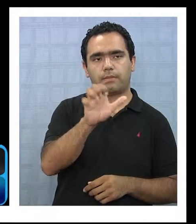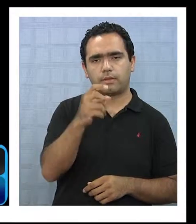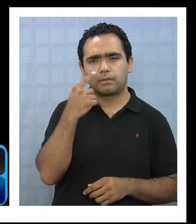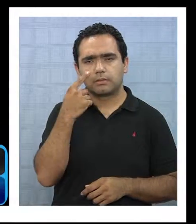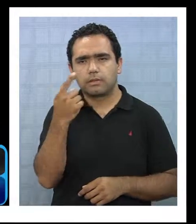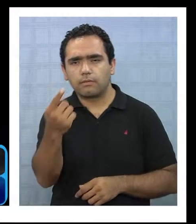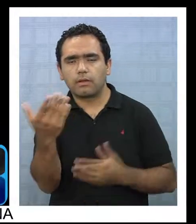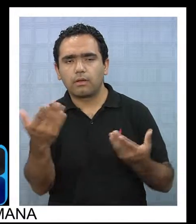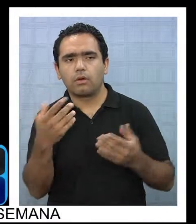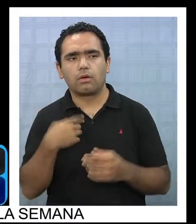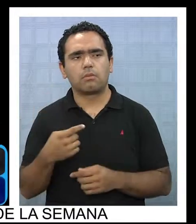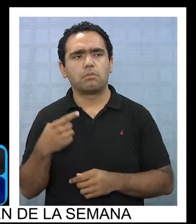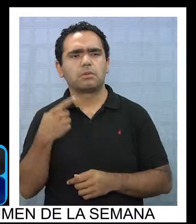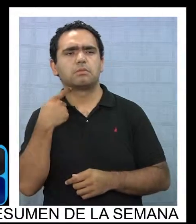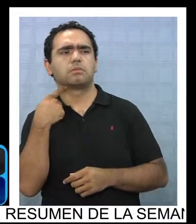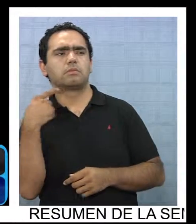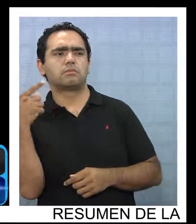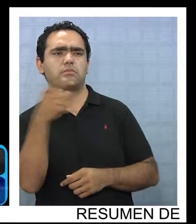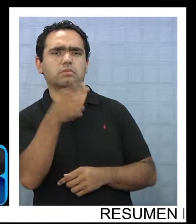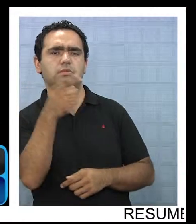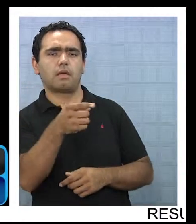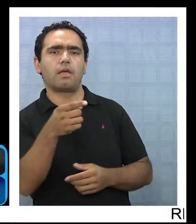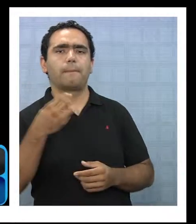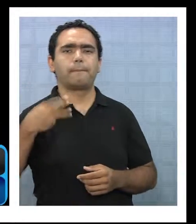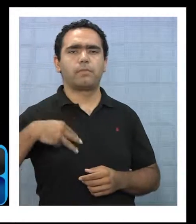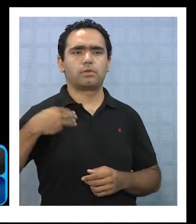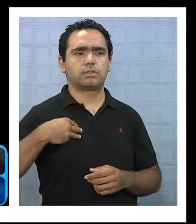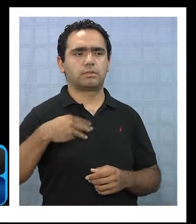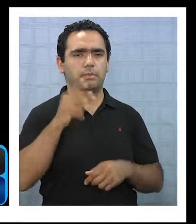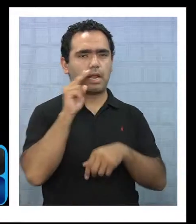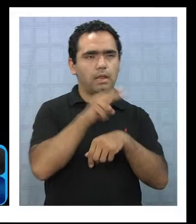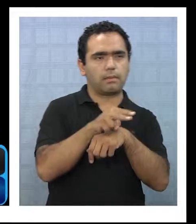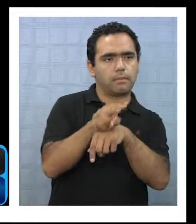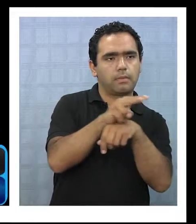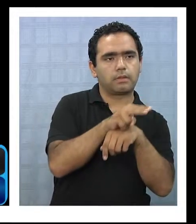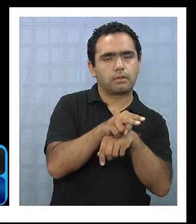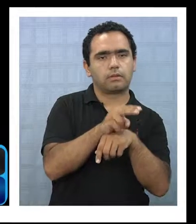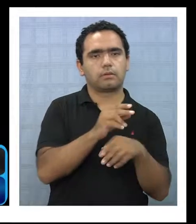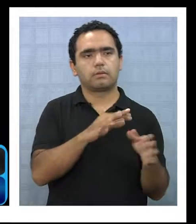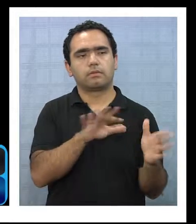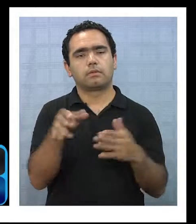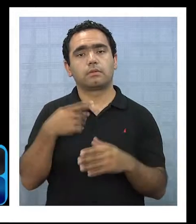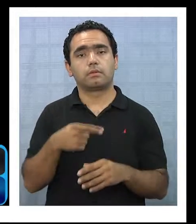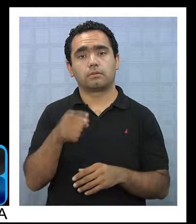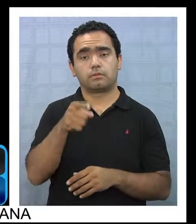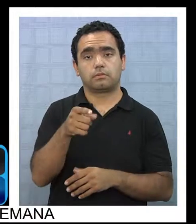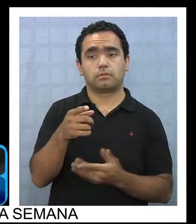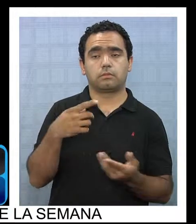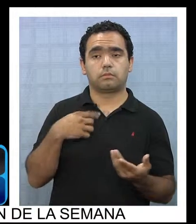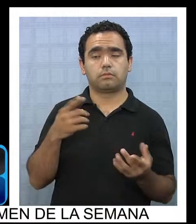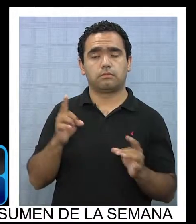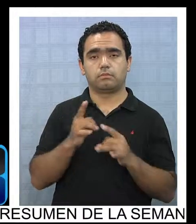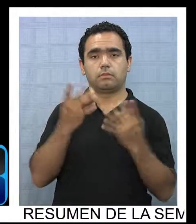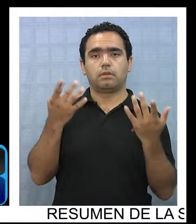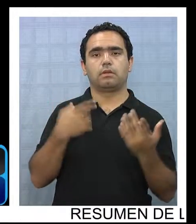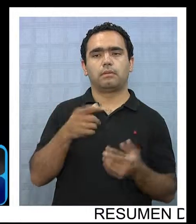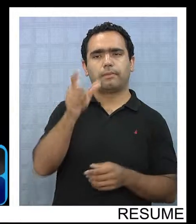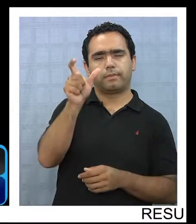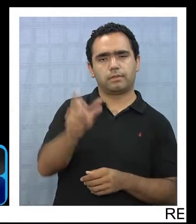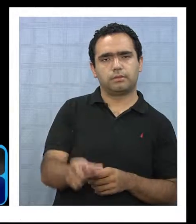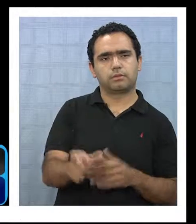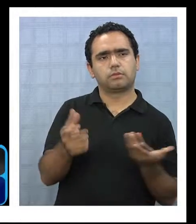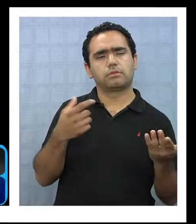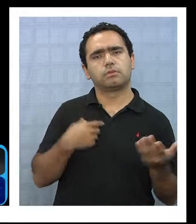el cual se ve cómo amenaza a los inspectores municipales que llegan hasta el lugar a fiscalizar. En una reacción desmedida,